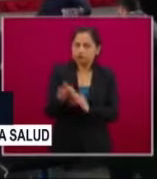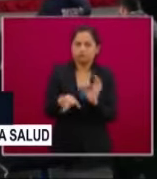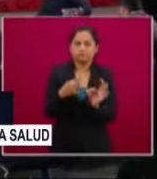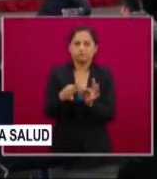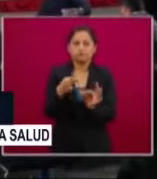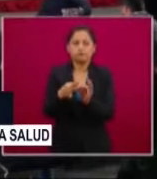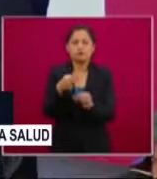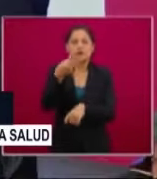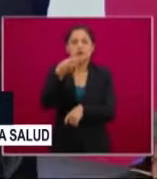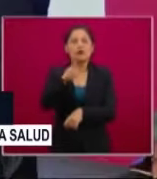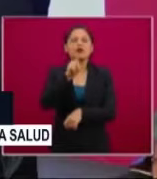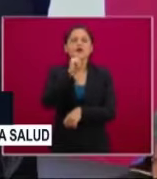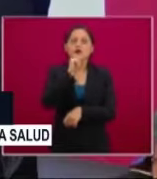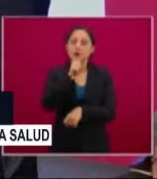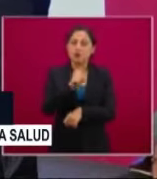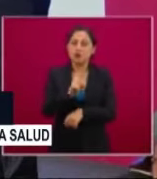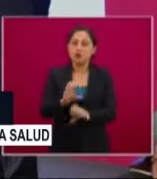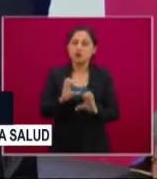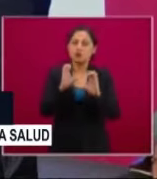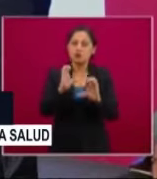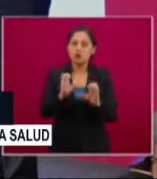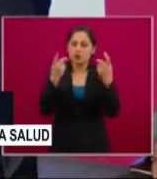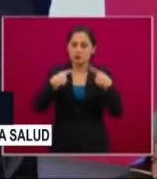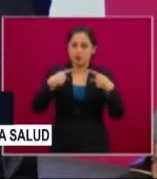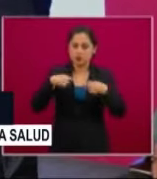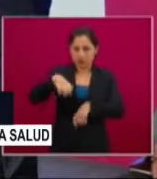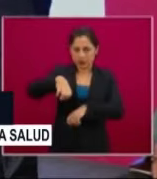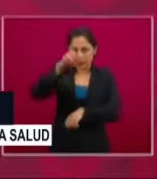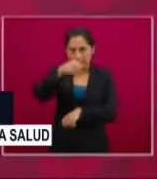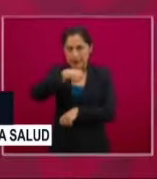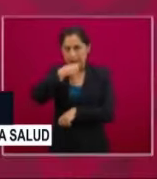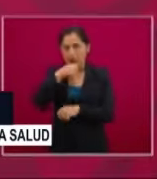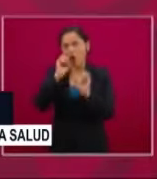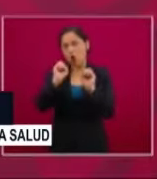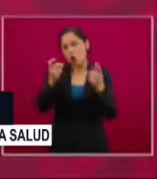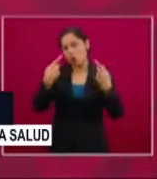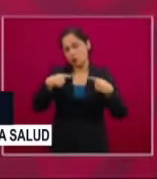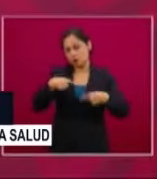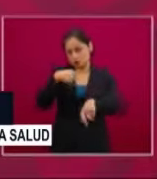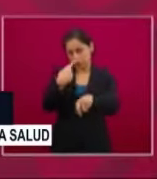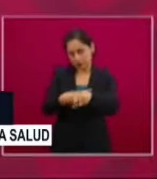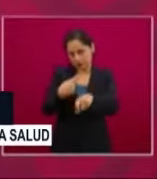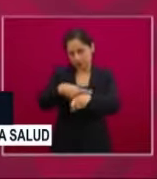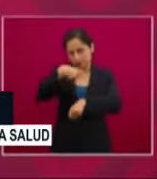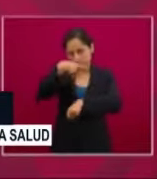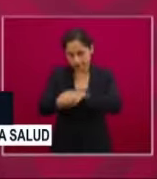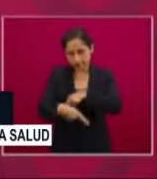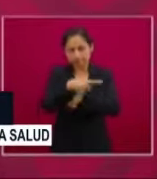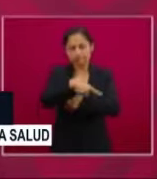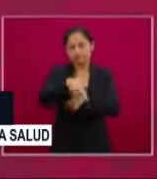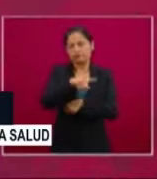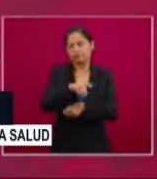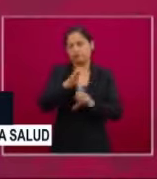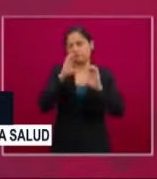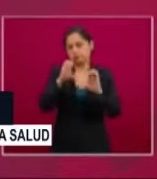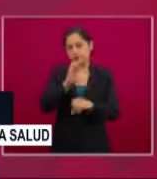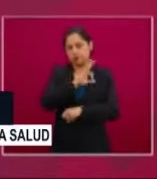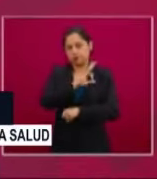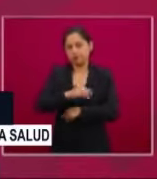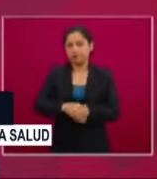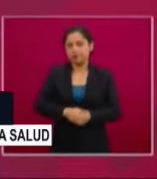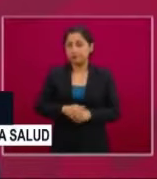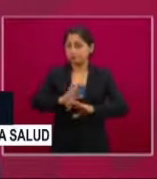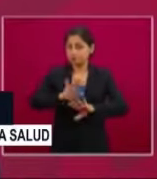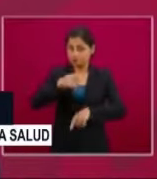hay incluso el testimonio de una doctora que tiene acento extranjero una donde ahora me parece que